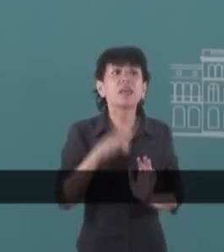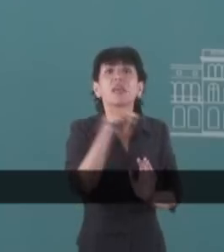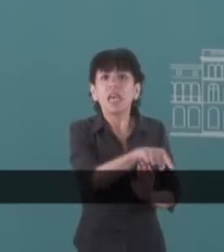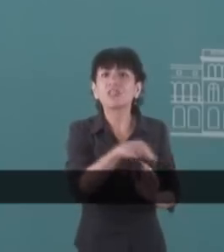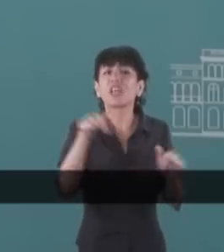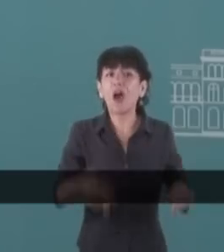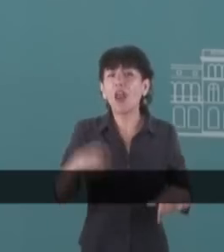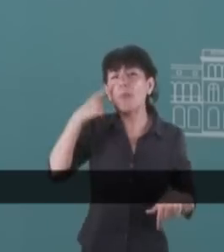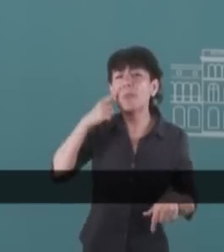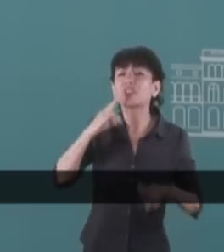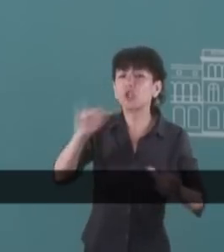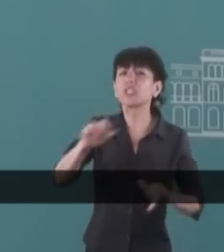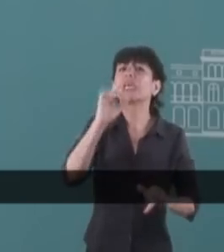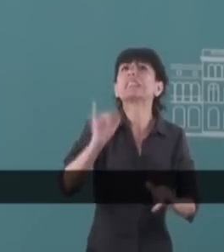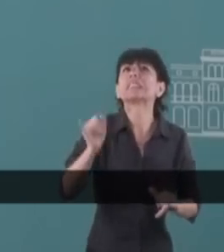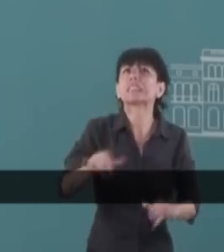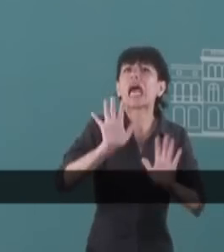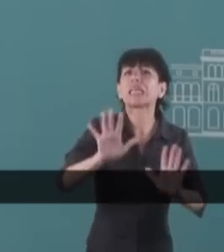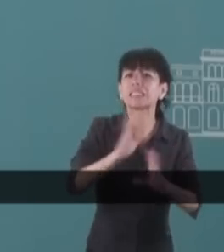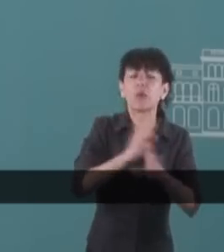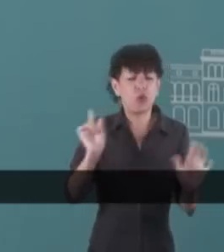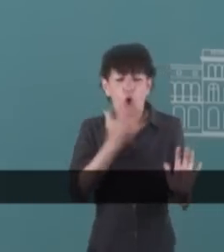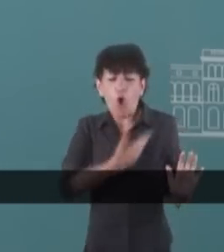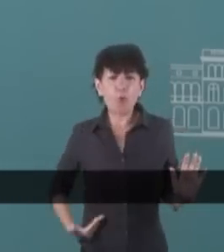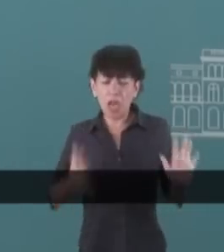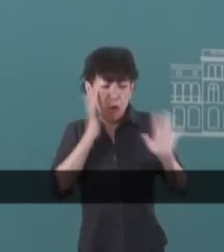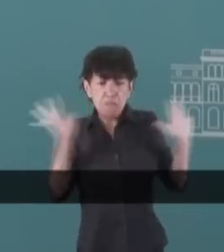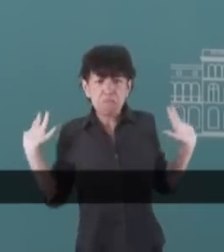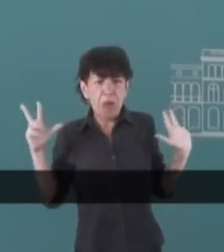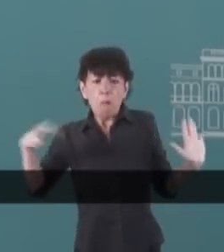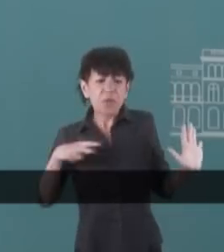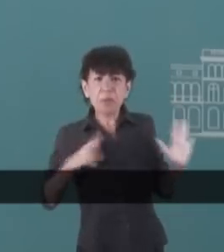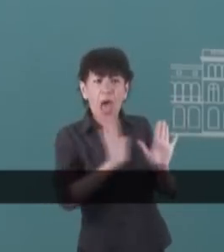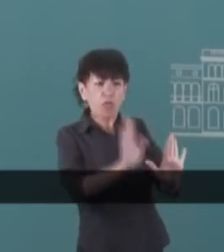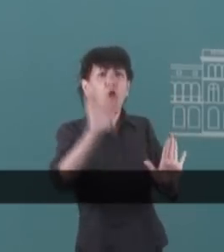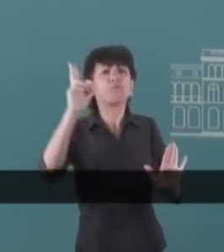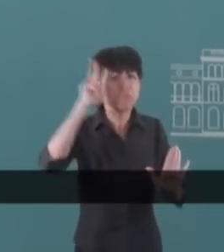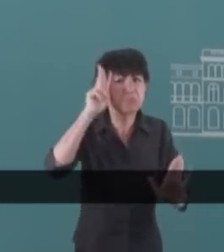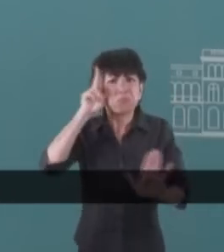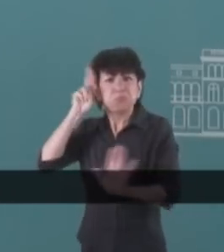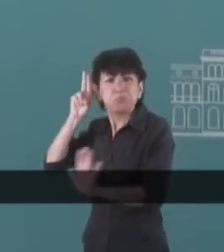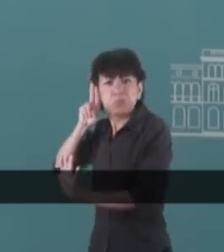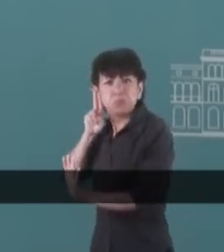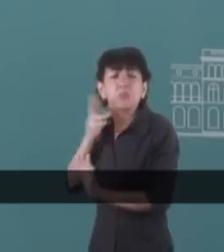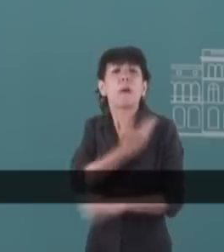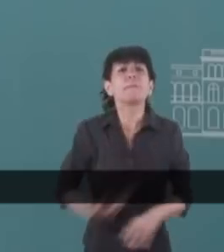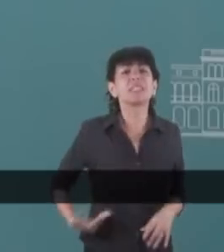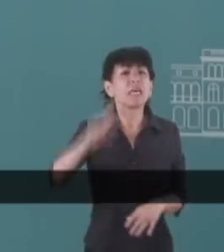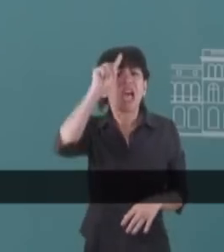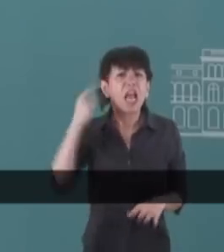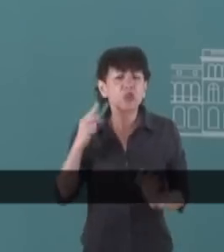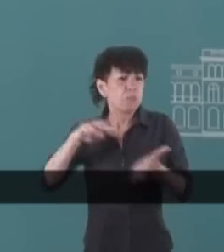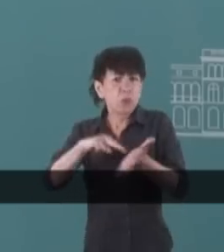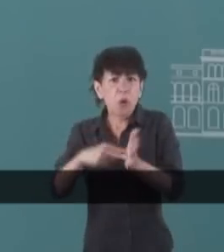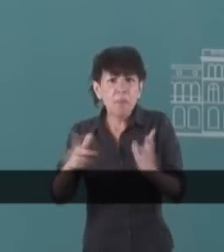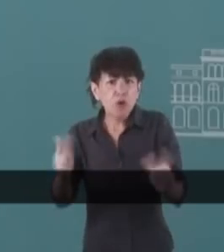para jugar su interna. El gobierno defiende la privacidad de todos y todas los ciudadanos y el presidente de la Nación no tiene ningún